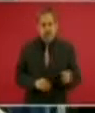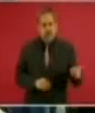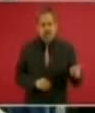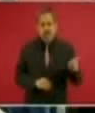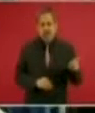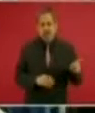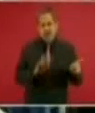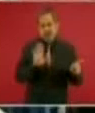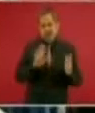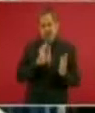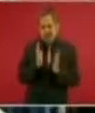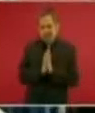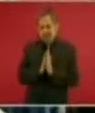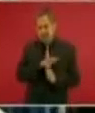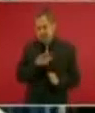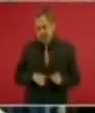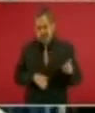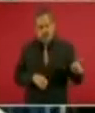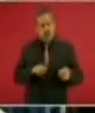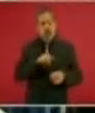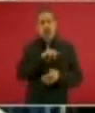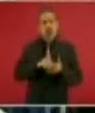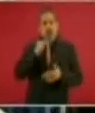finado en Monclova,